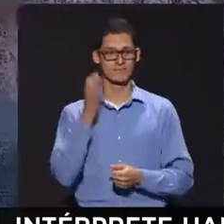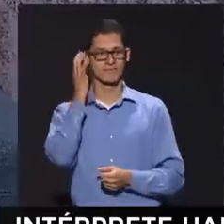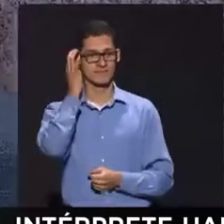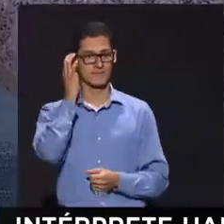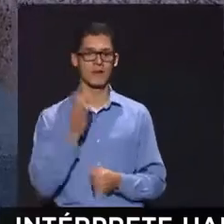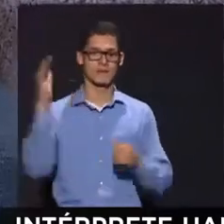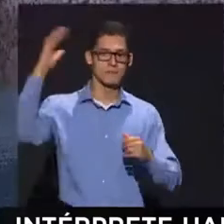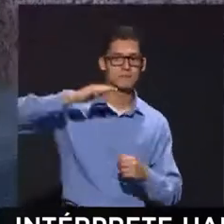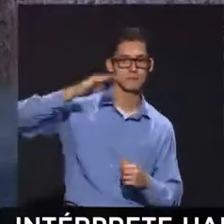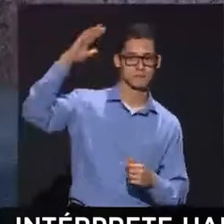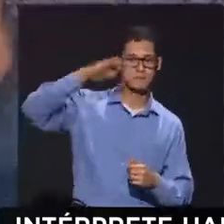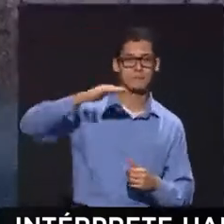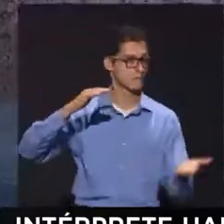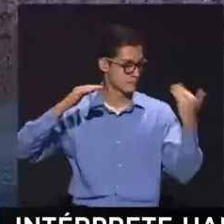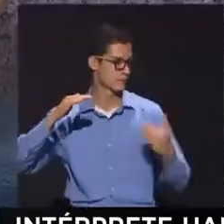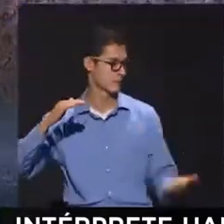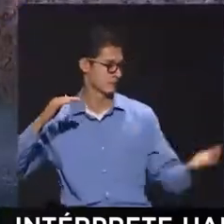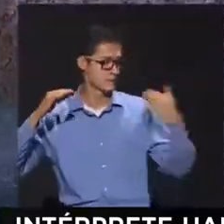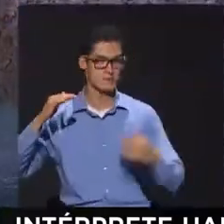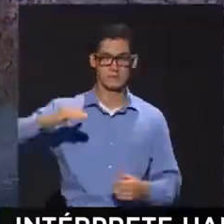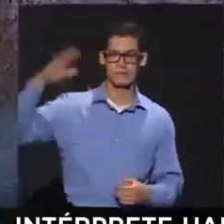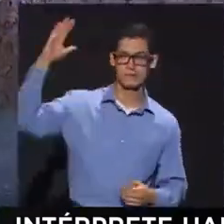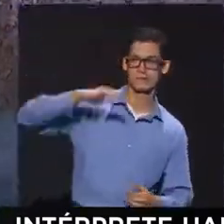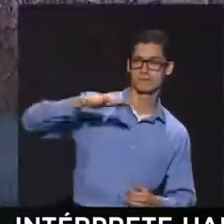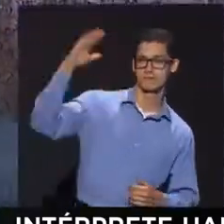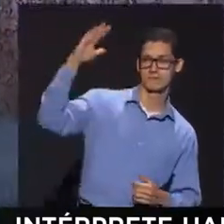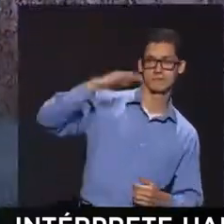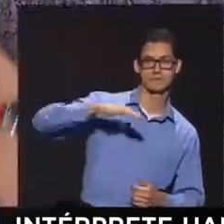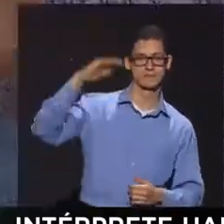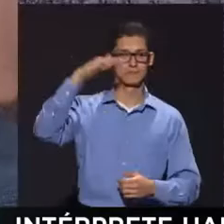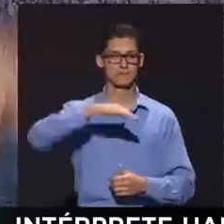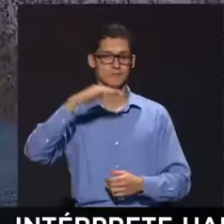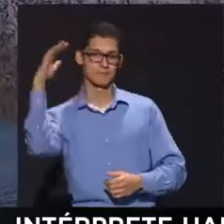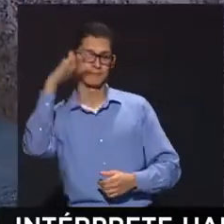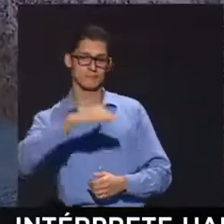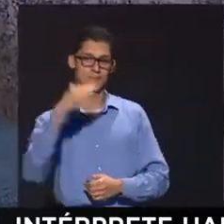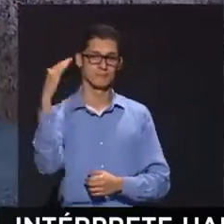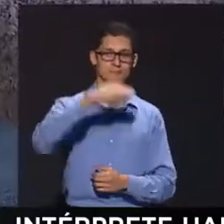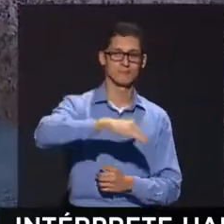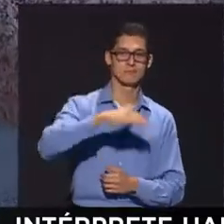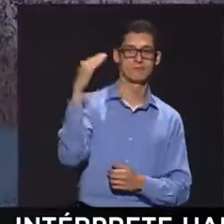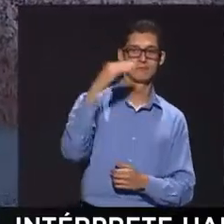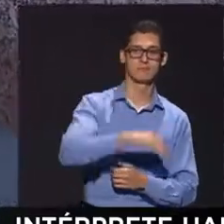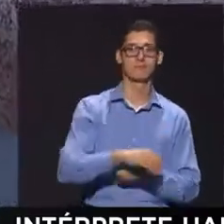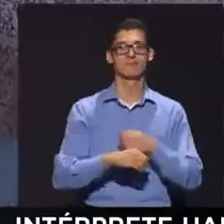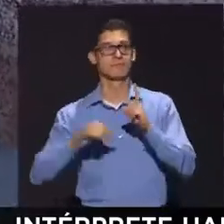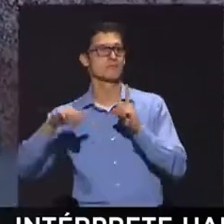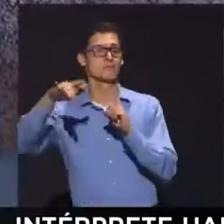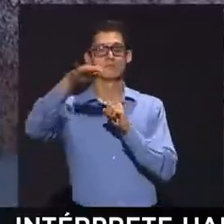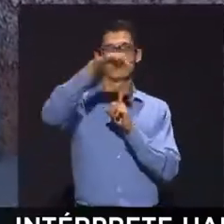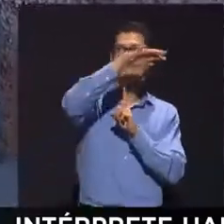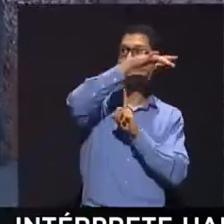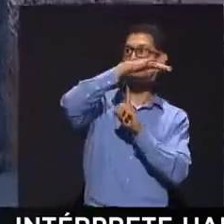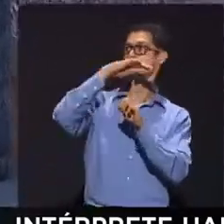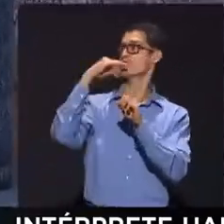que hacer así. Ah, bueno, ya me sé dos pasos del día de hoy. Muy bien, medio ambiente. Sí, en casa